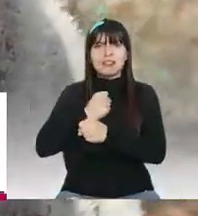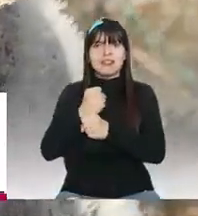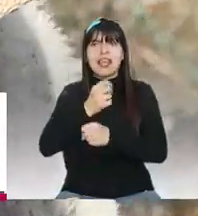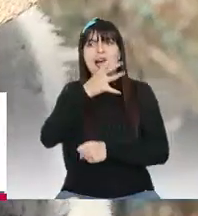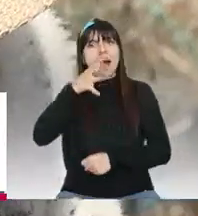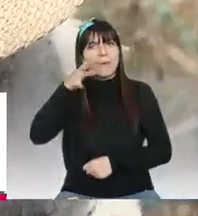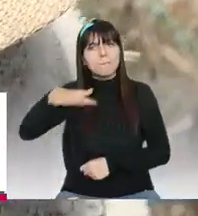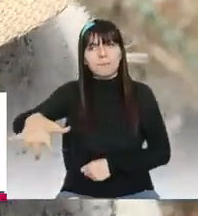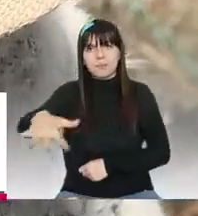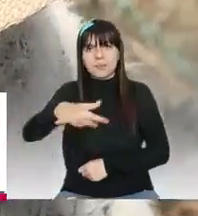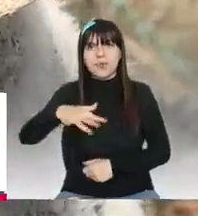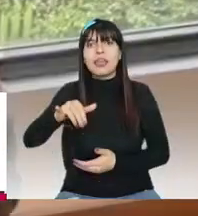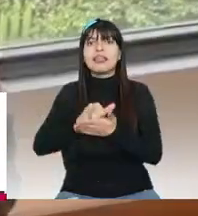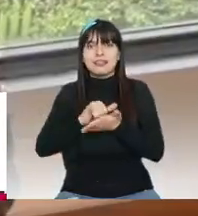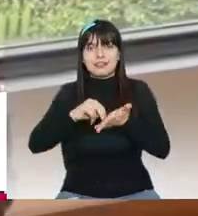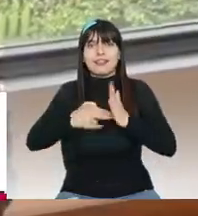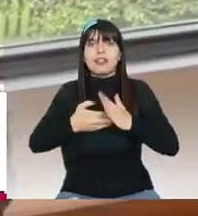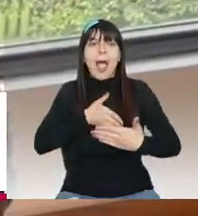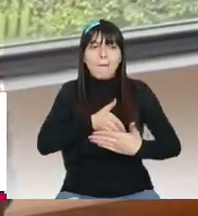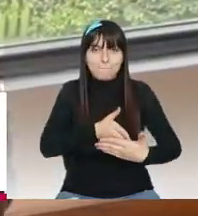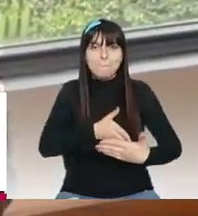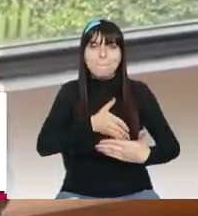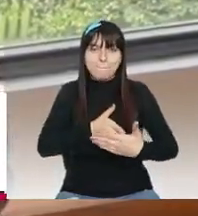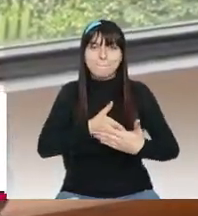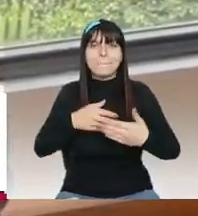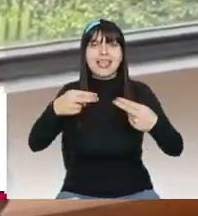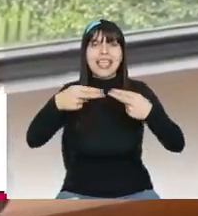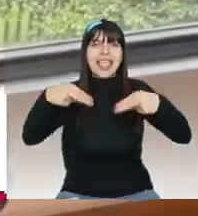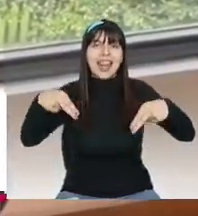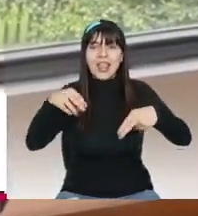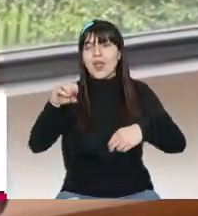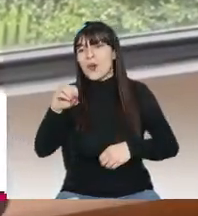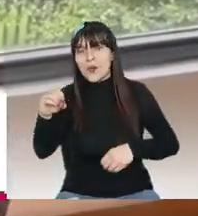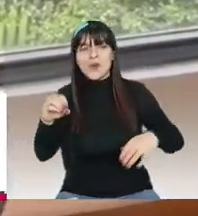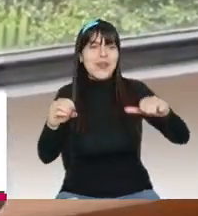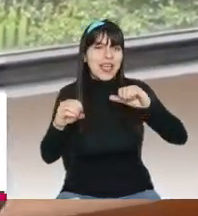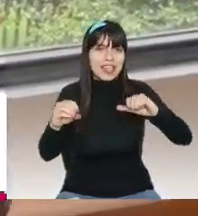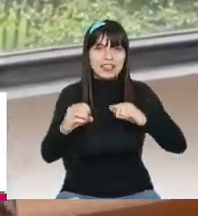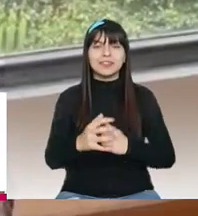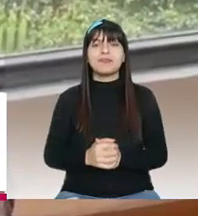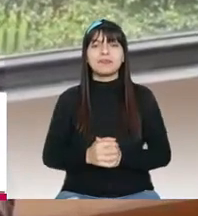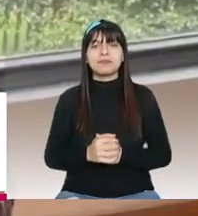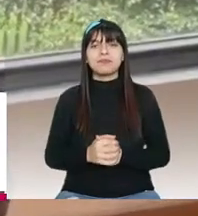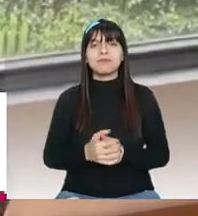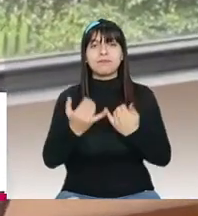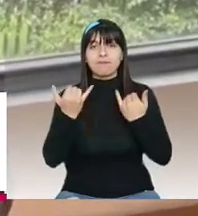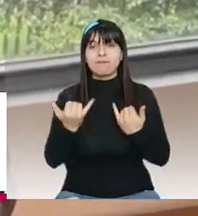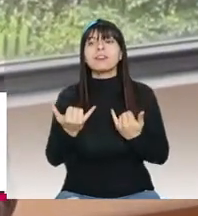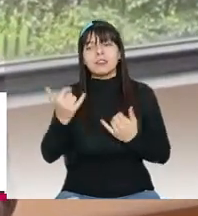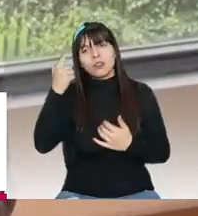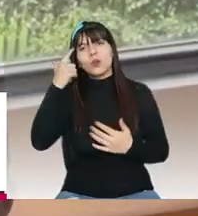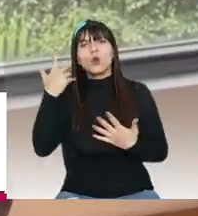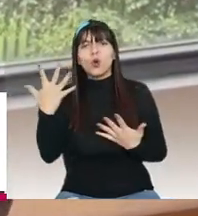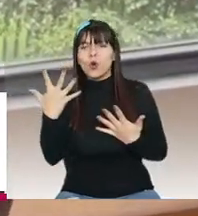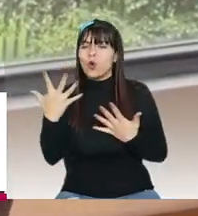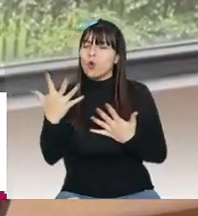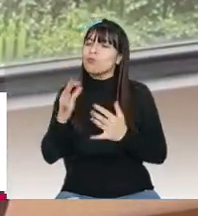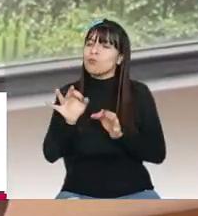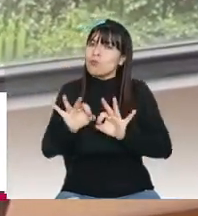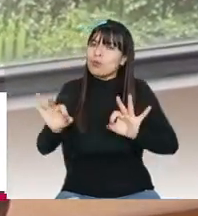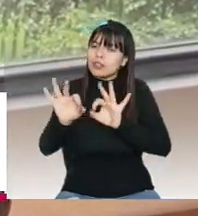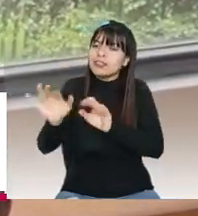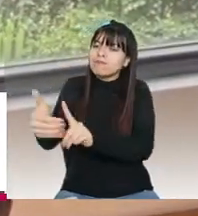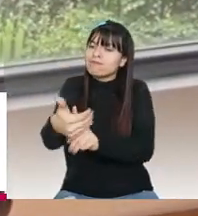las brechas laborales de género. Es deseable que el Gobierno Nacional procure medidas de protección del empleo rural